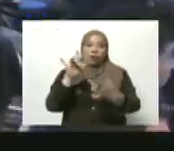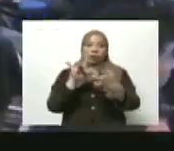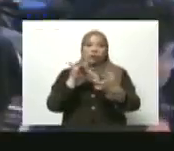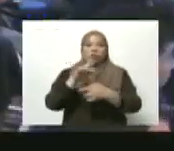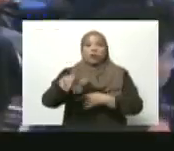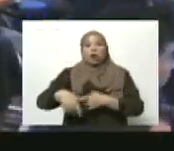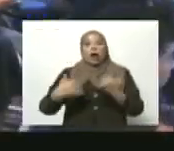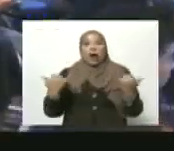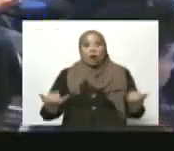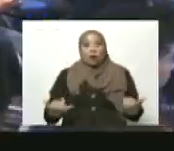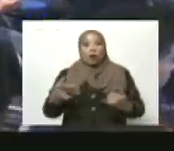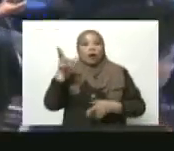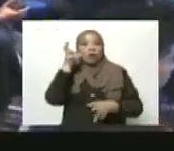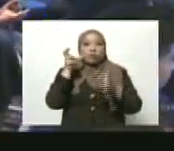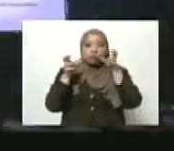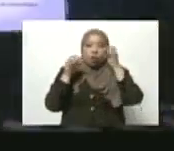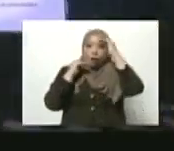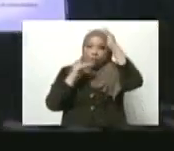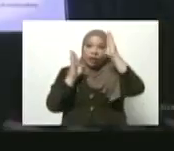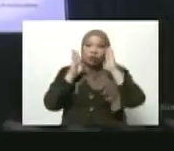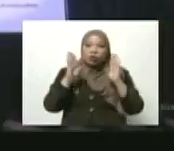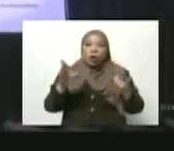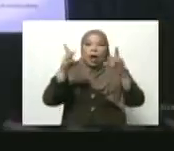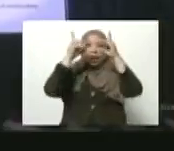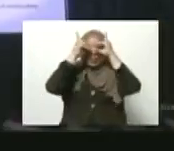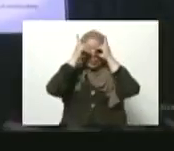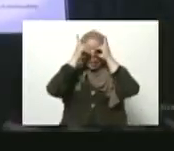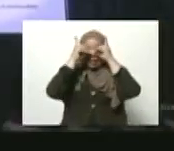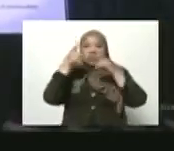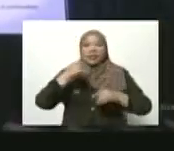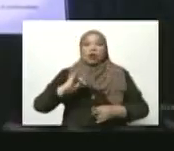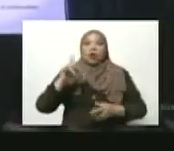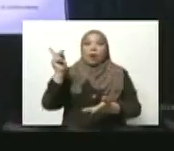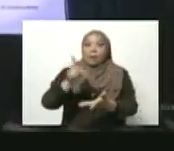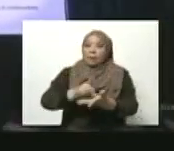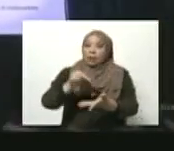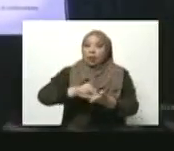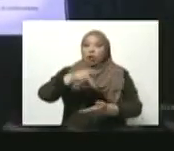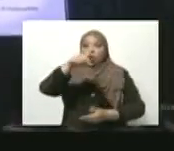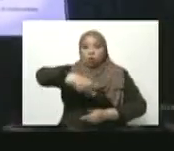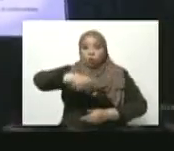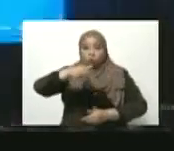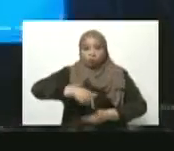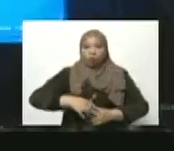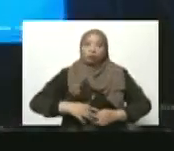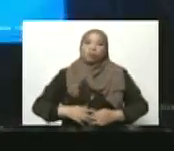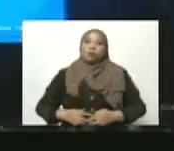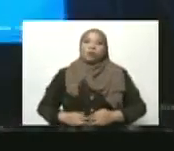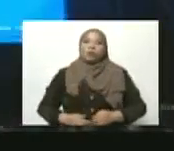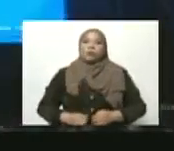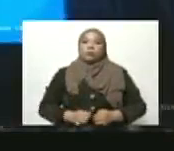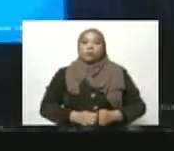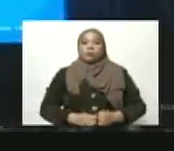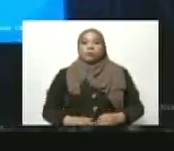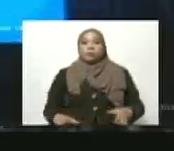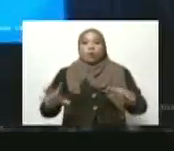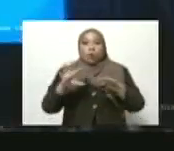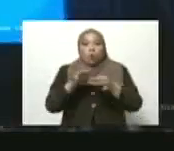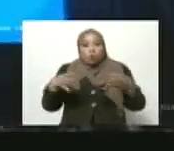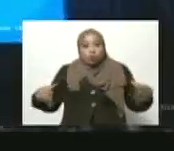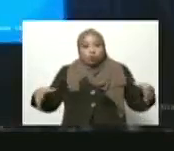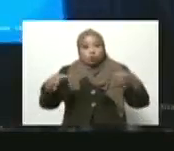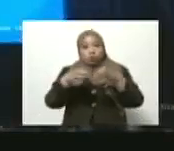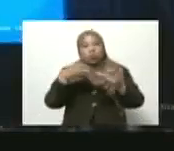ejecutiva de la república del xiv rodríguez que también participó en ésta unión reunión